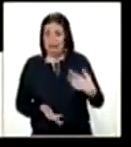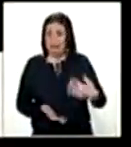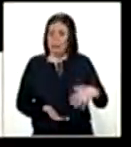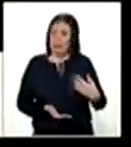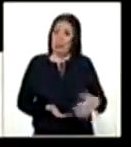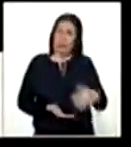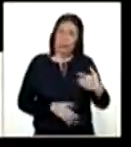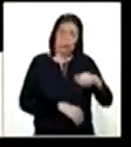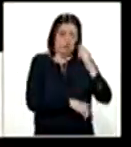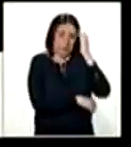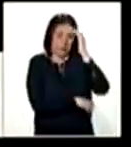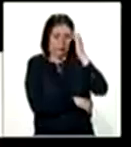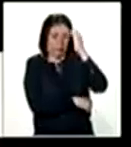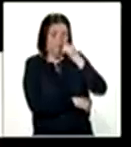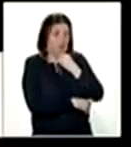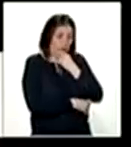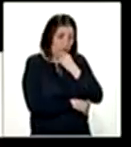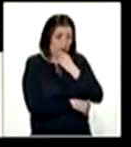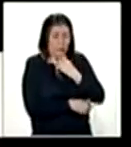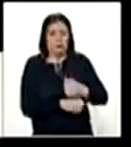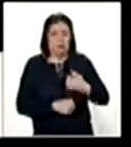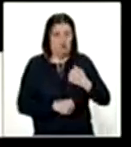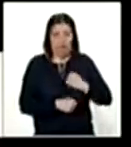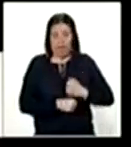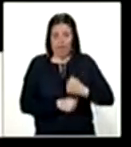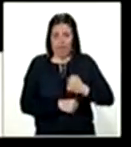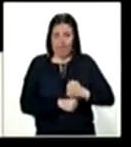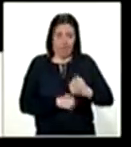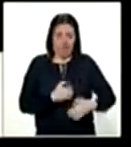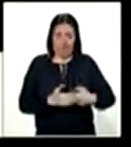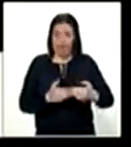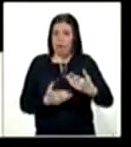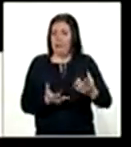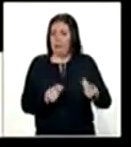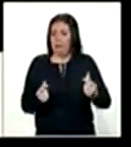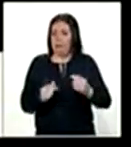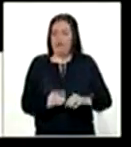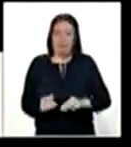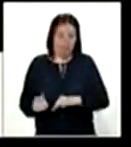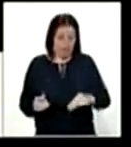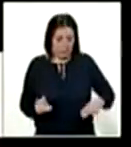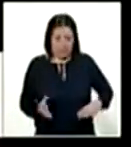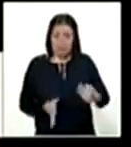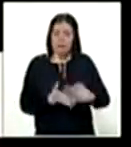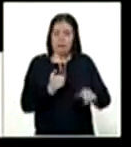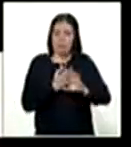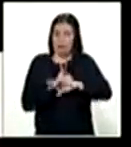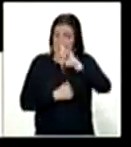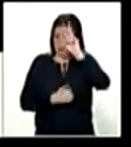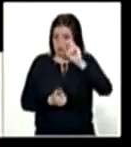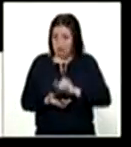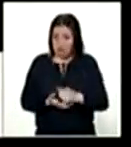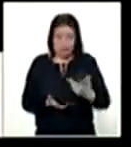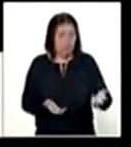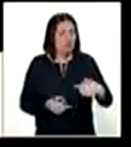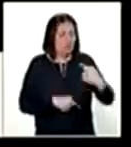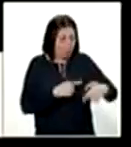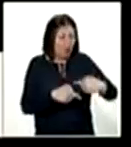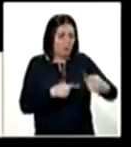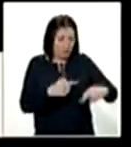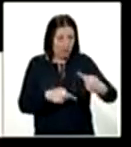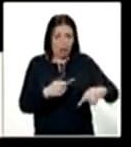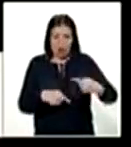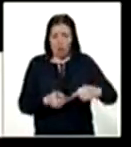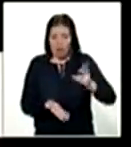a la reflexión y tomar acciones inmediatas al ministro, sobre todo del interior, que mira que todos los días hay